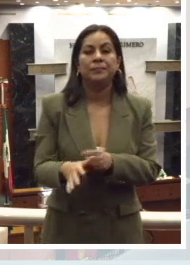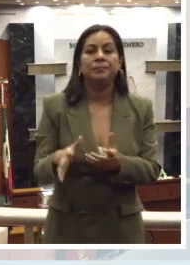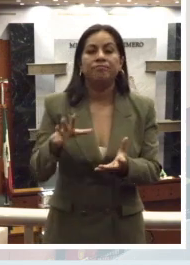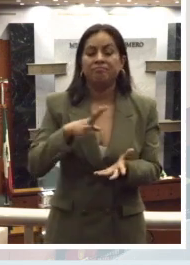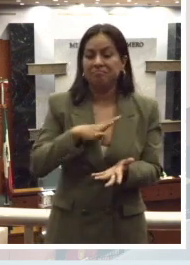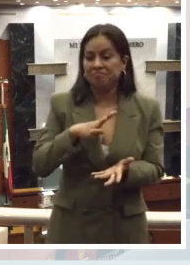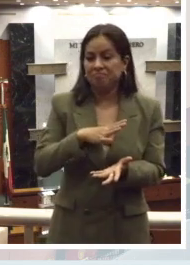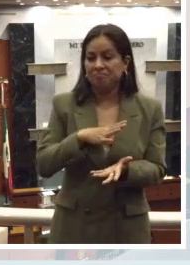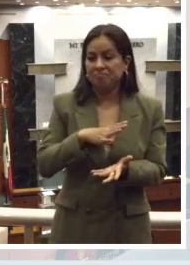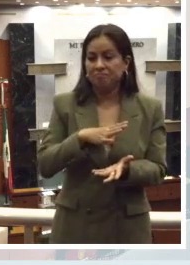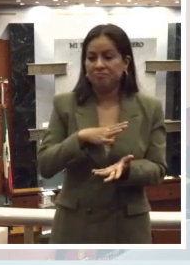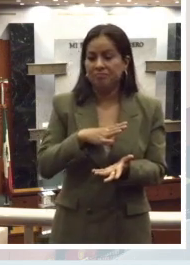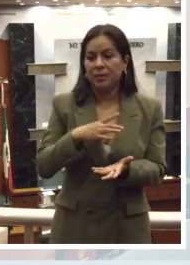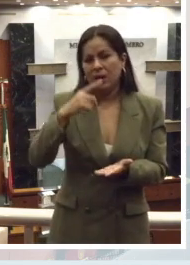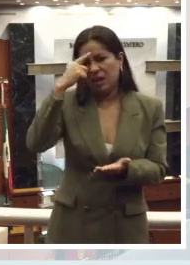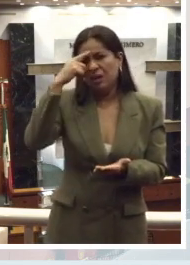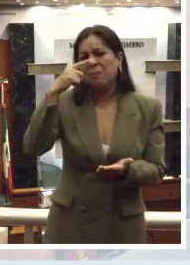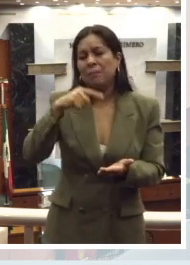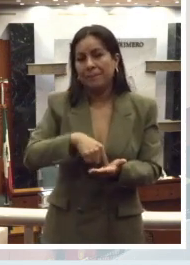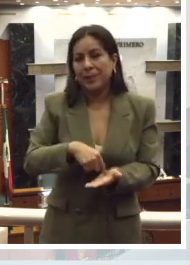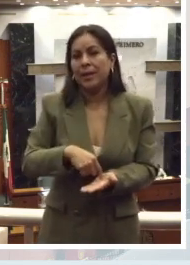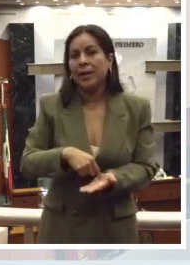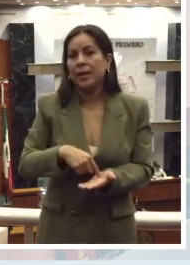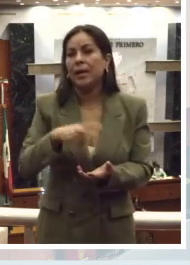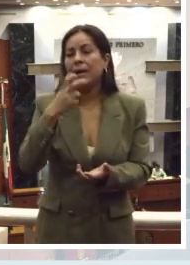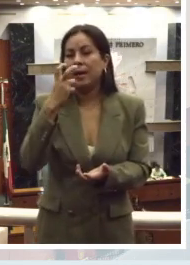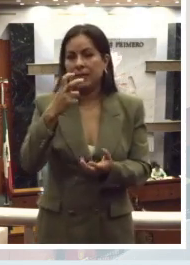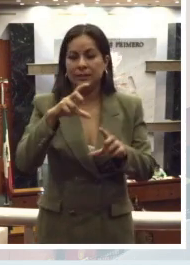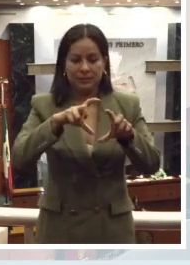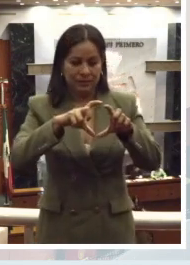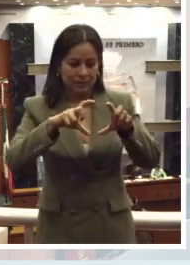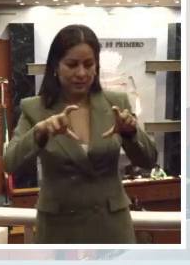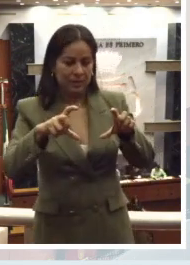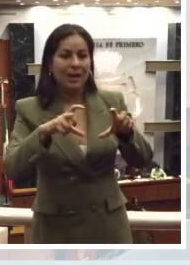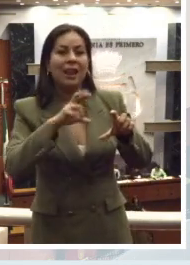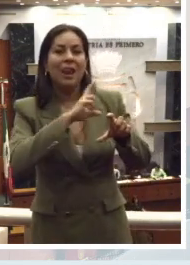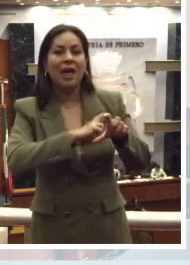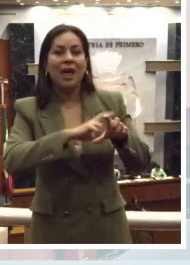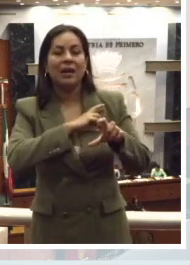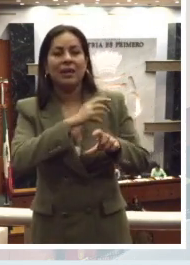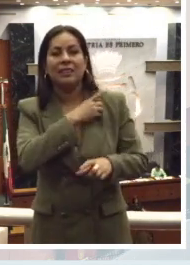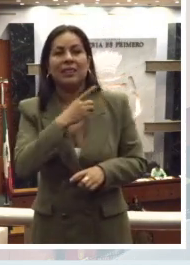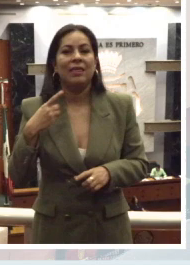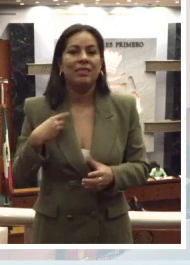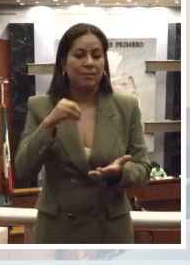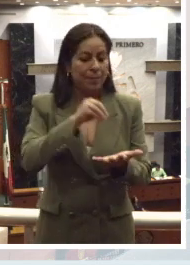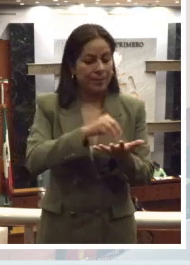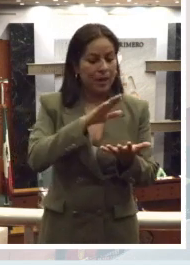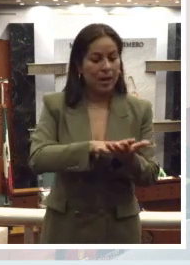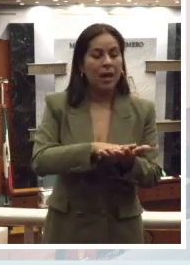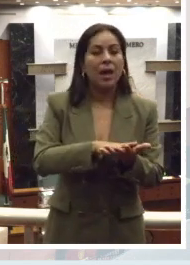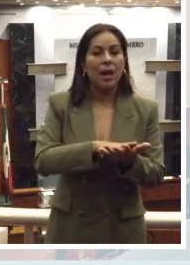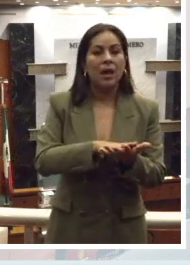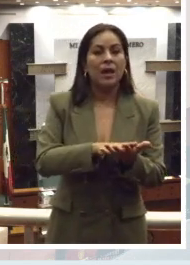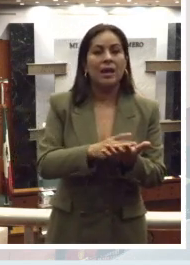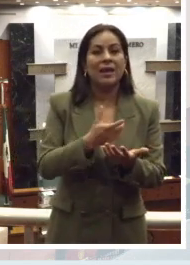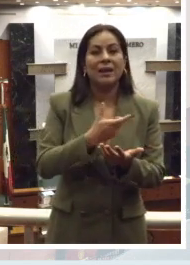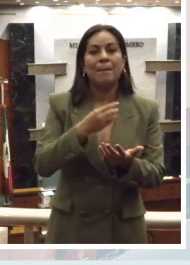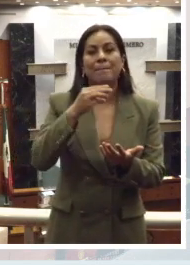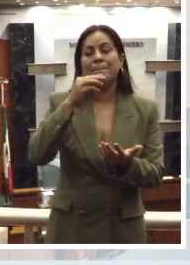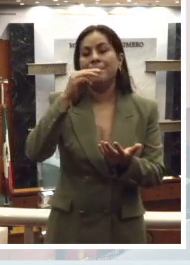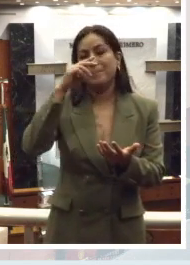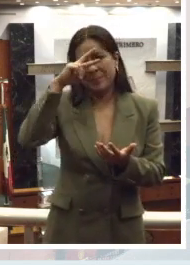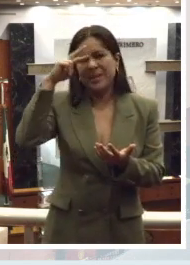consiste que para los efectos de este capítulo, la renta deberá estipularse en moneda